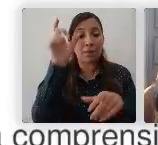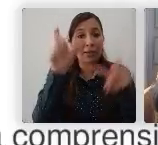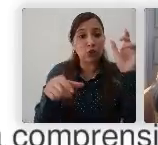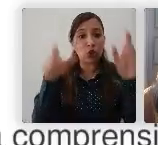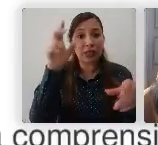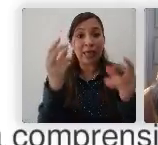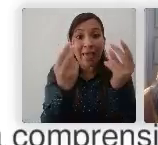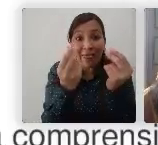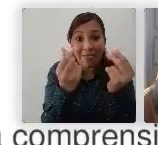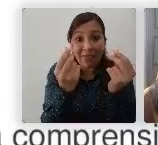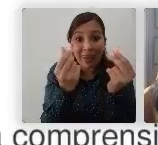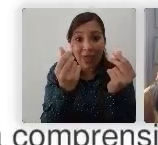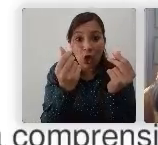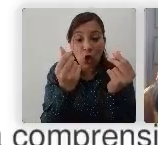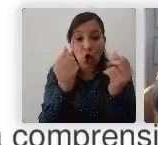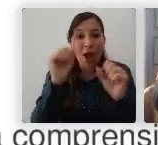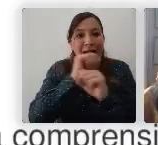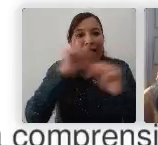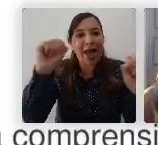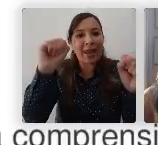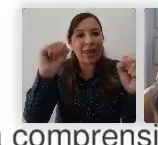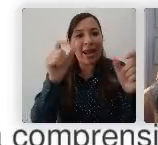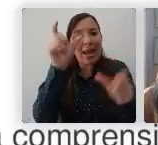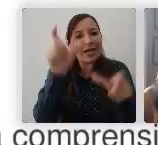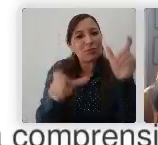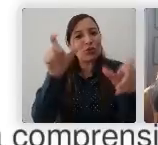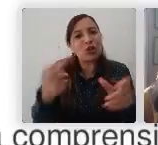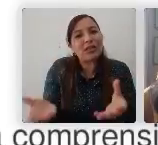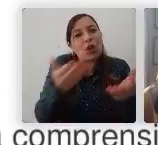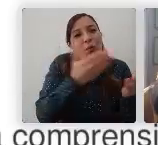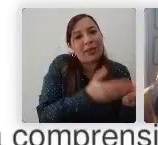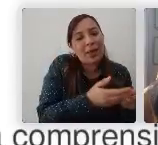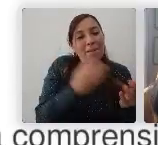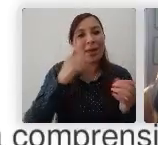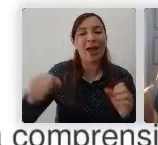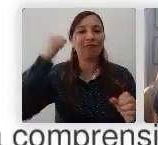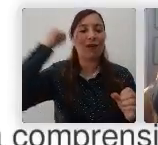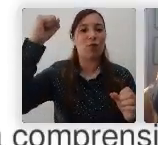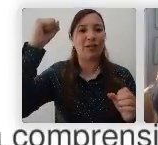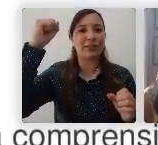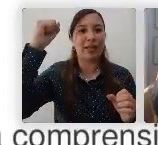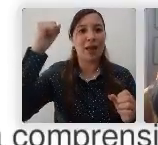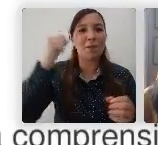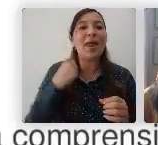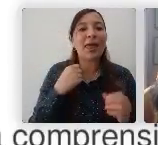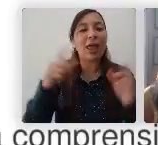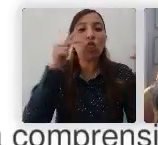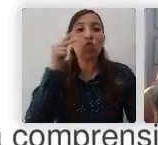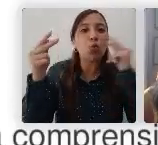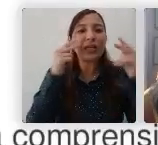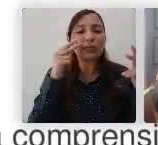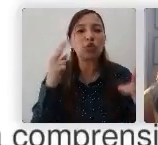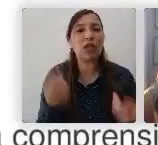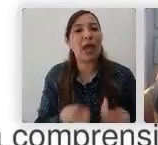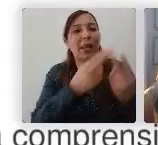viaje regrese a la comunidad local y favorezca su economía hay una preocupación por un turismo más responsable